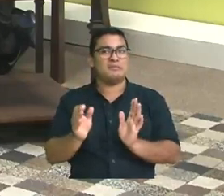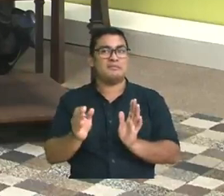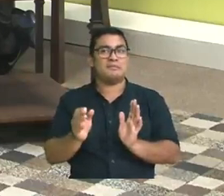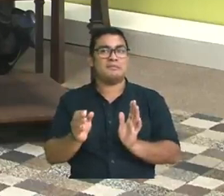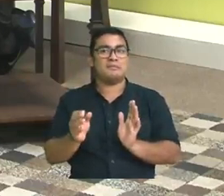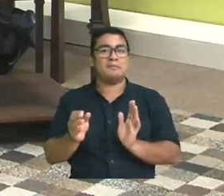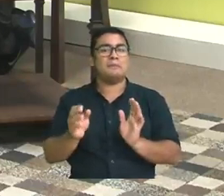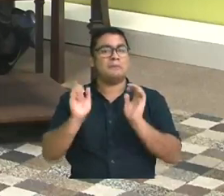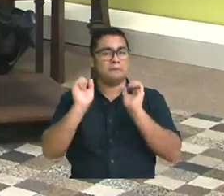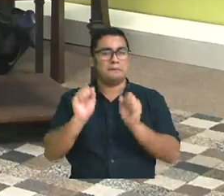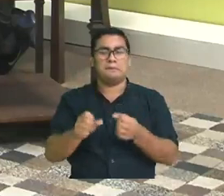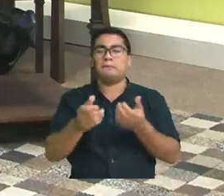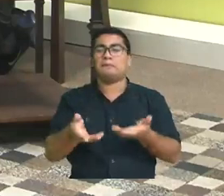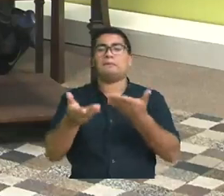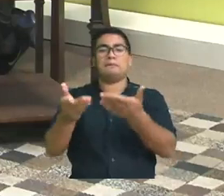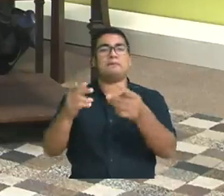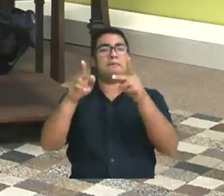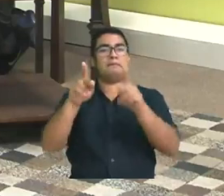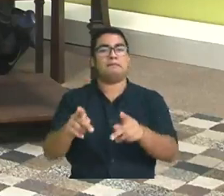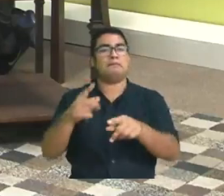en el acceso de la población.